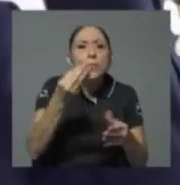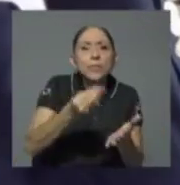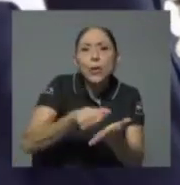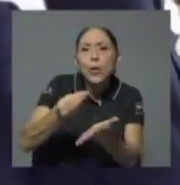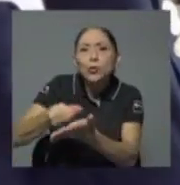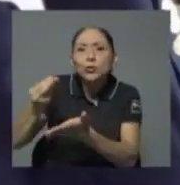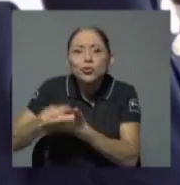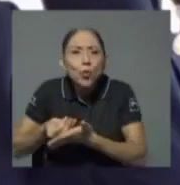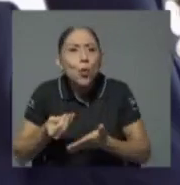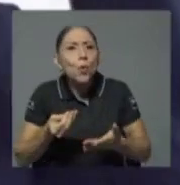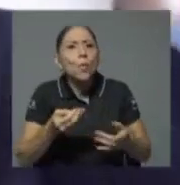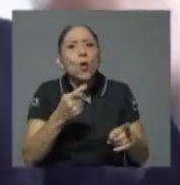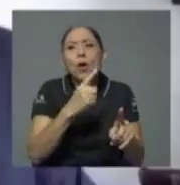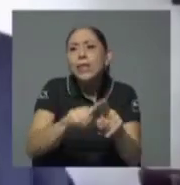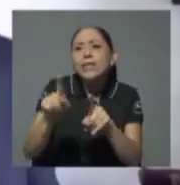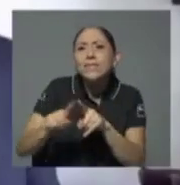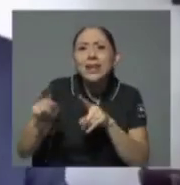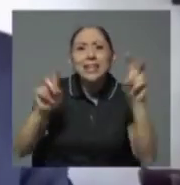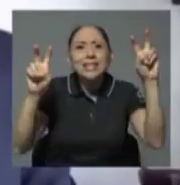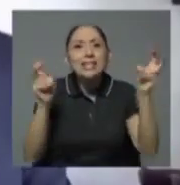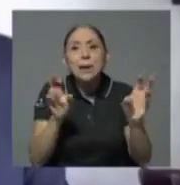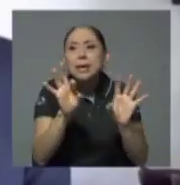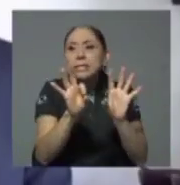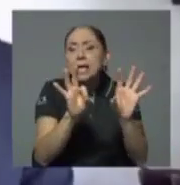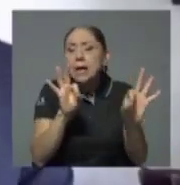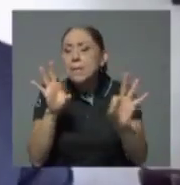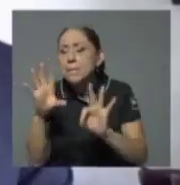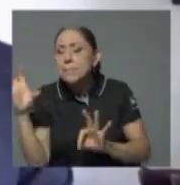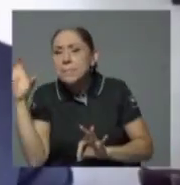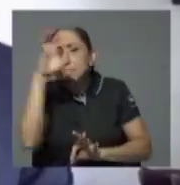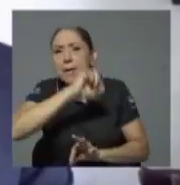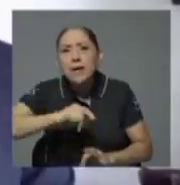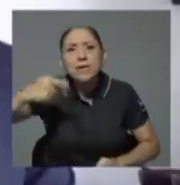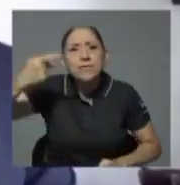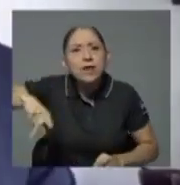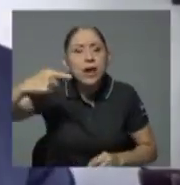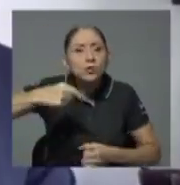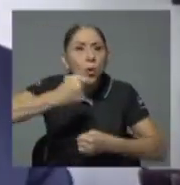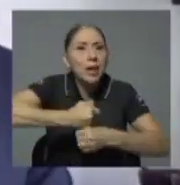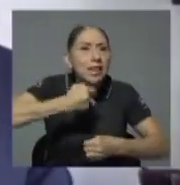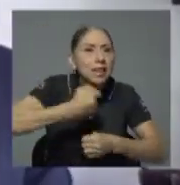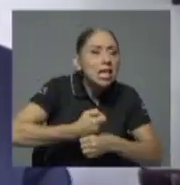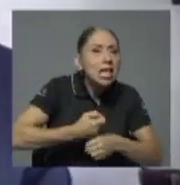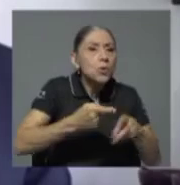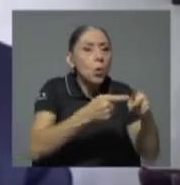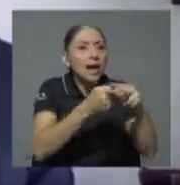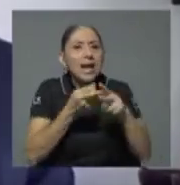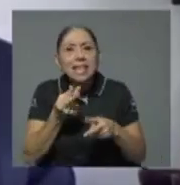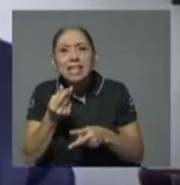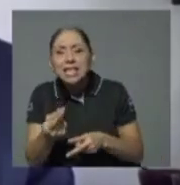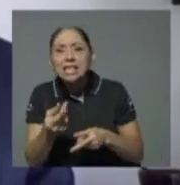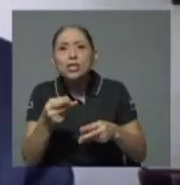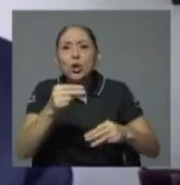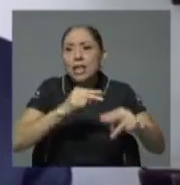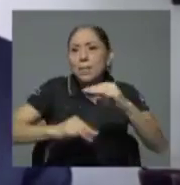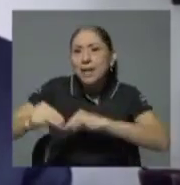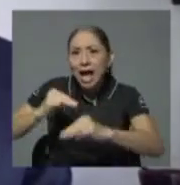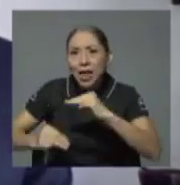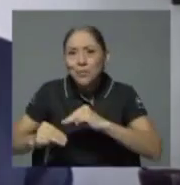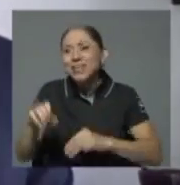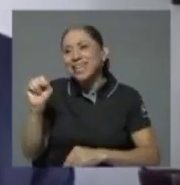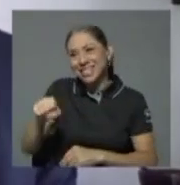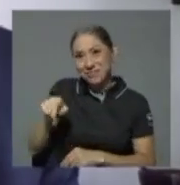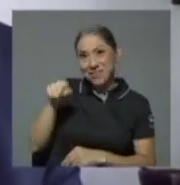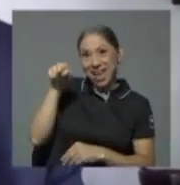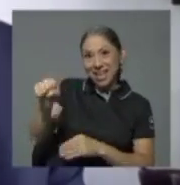temas de selección de riesgo operativo, crediticio, de mercado. Sí, ahí estamos